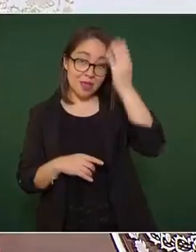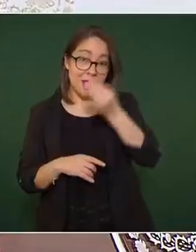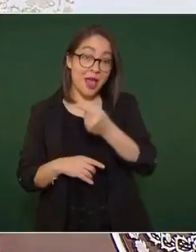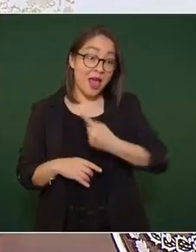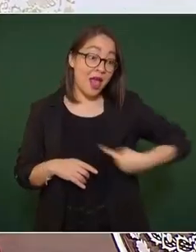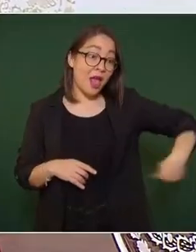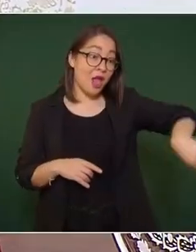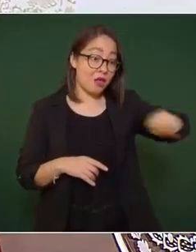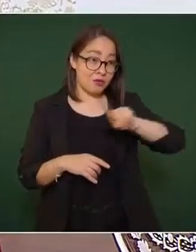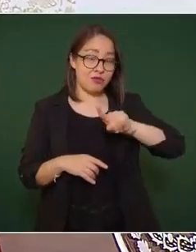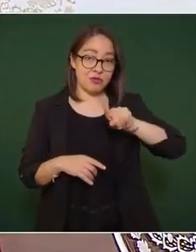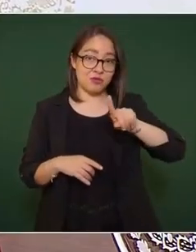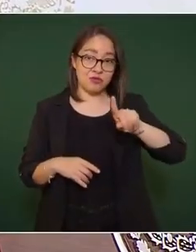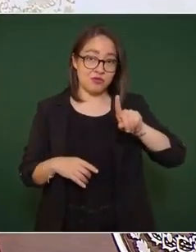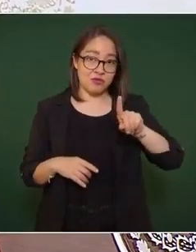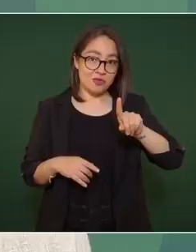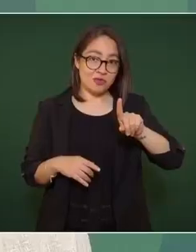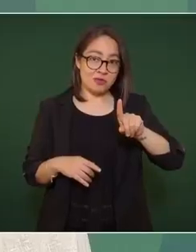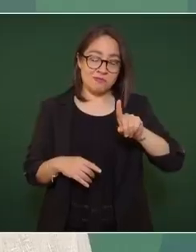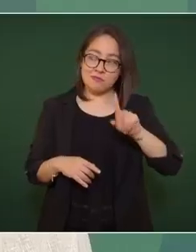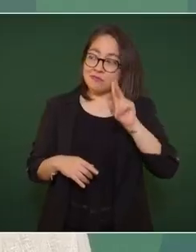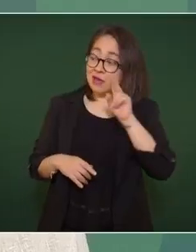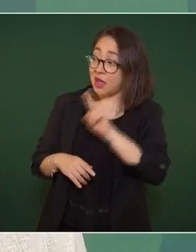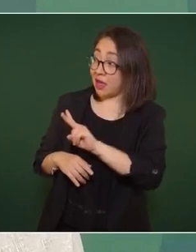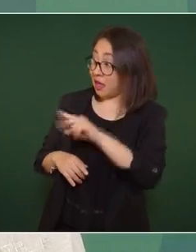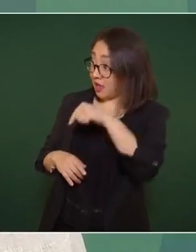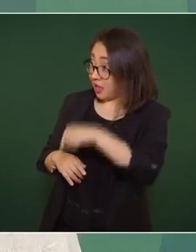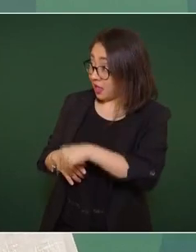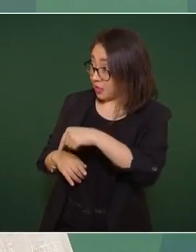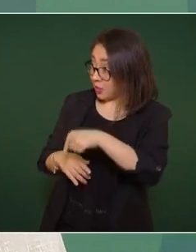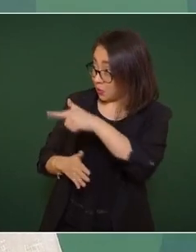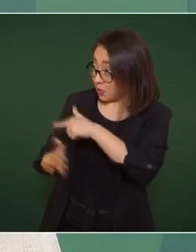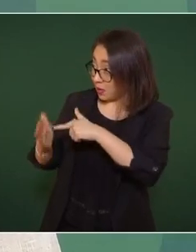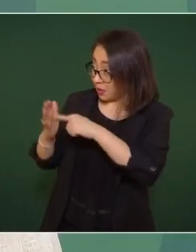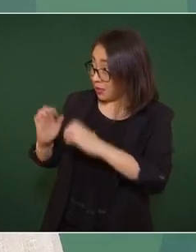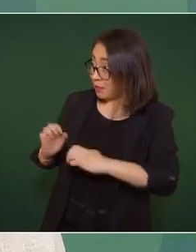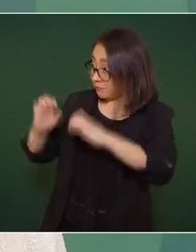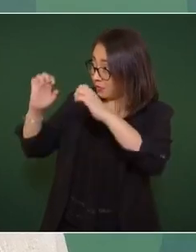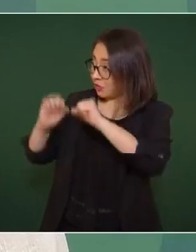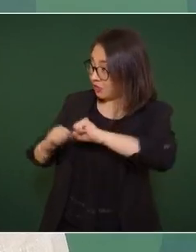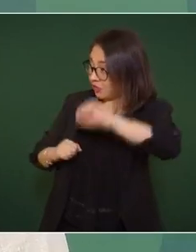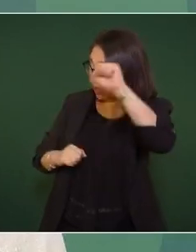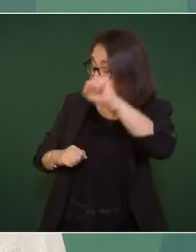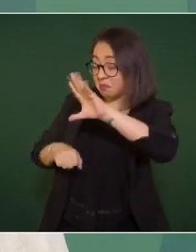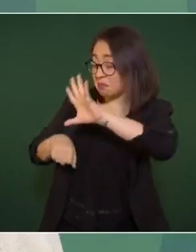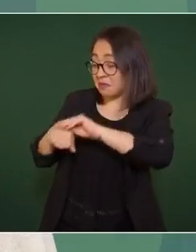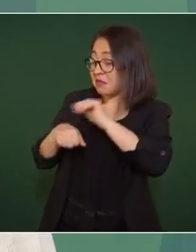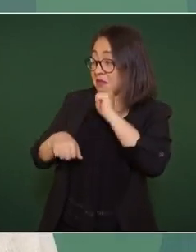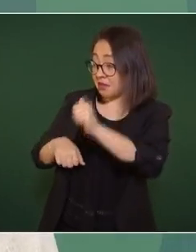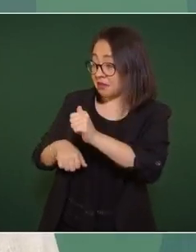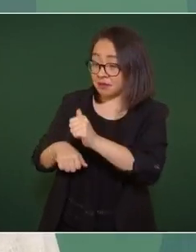permitieron utilizar unas instalaciones del sindicato, creo que un campo,